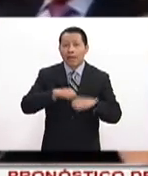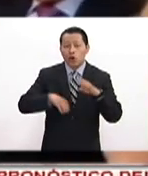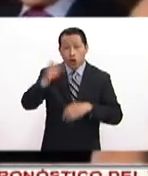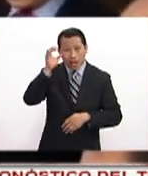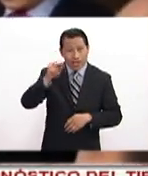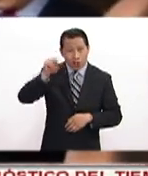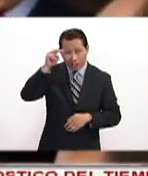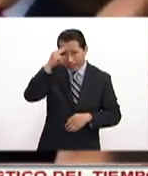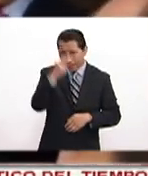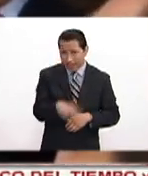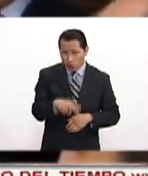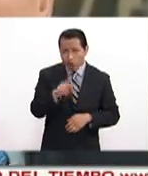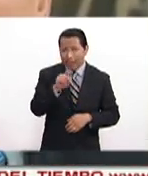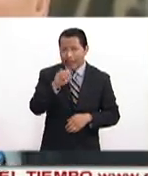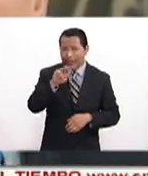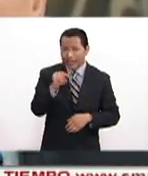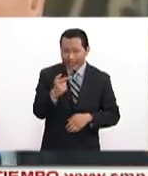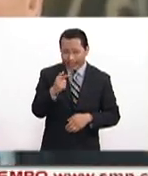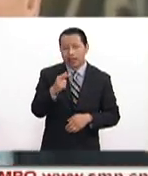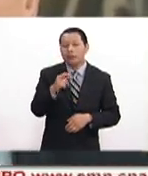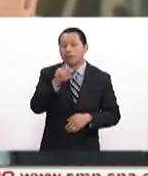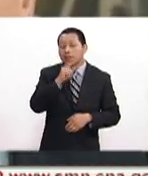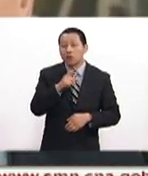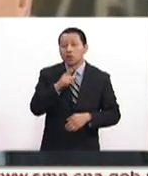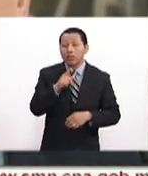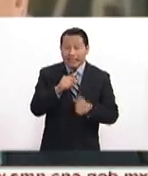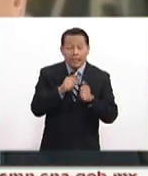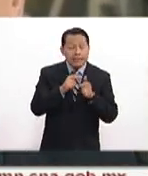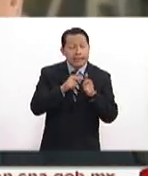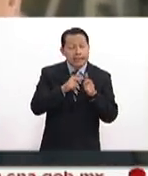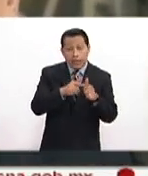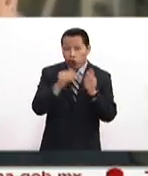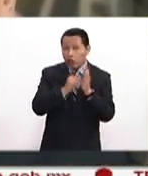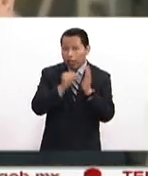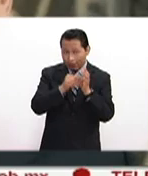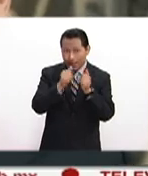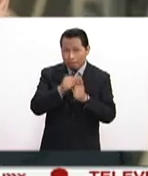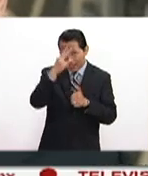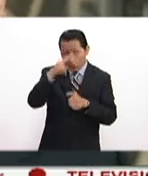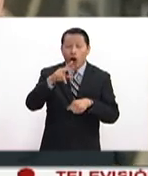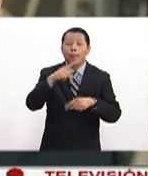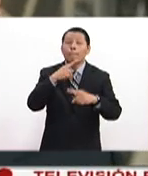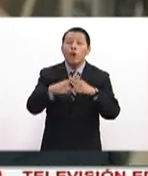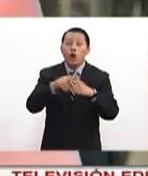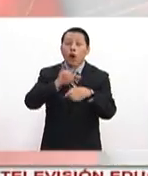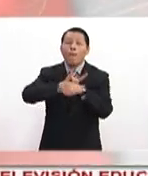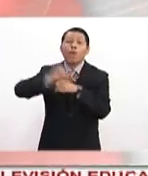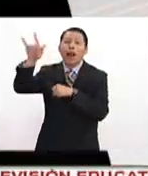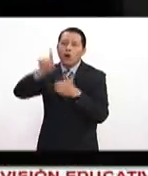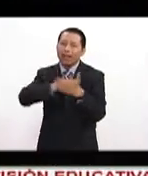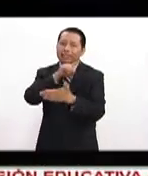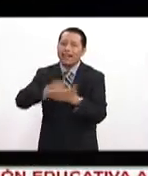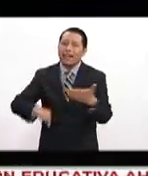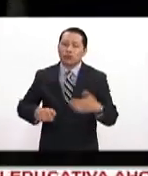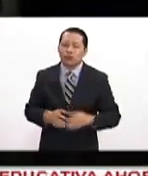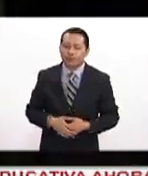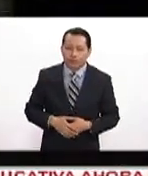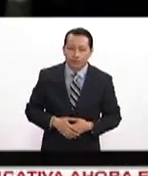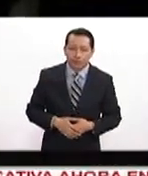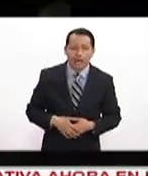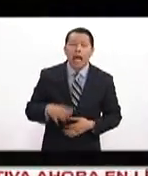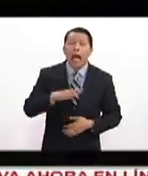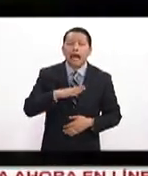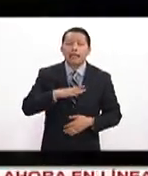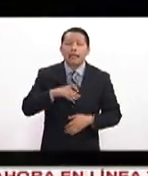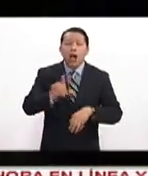del Norte en México, Kim Jong-il, sigue sin abandonar el país por la cancelación de su vuelo. Se registró